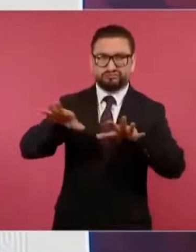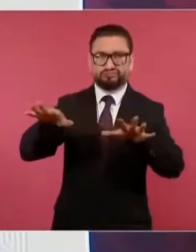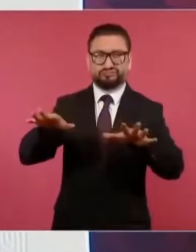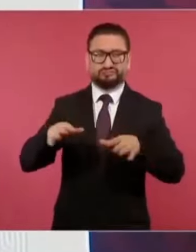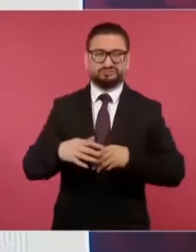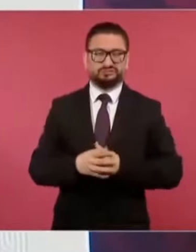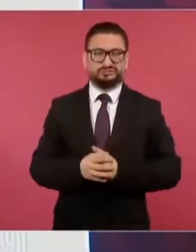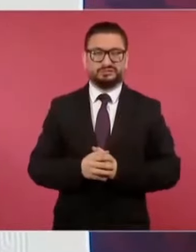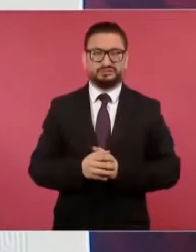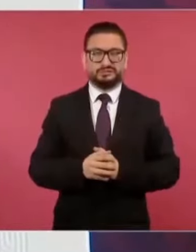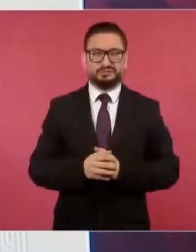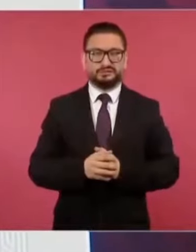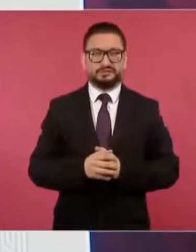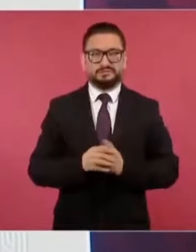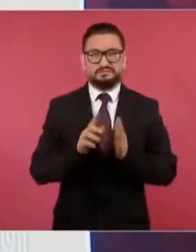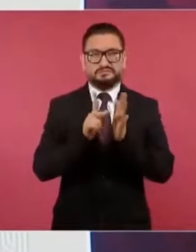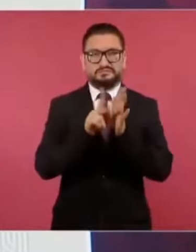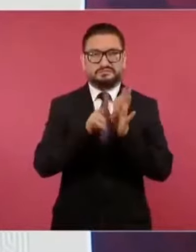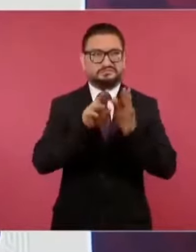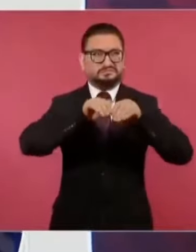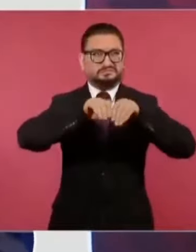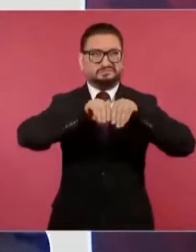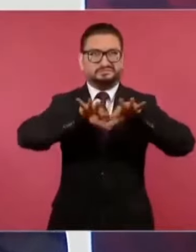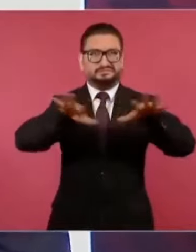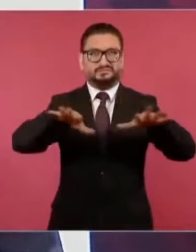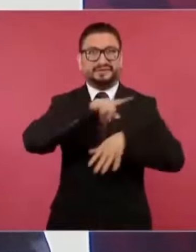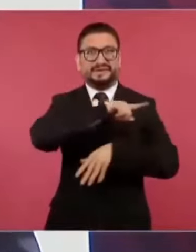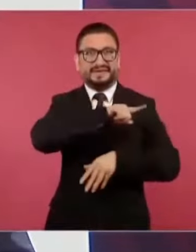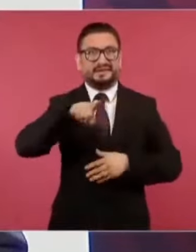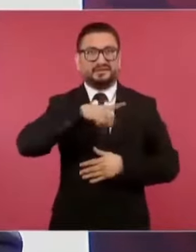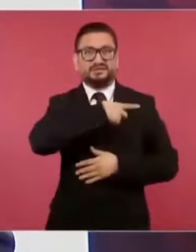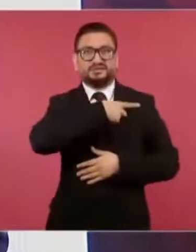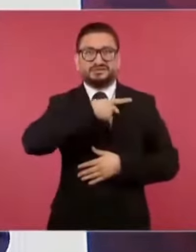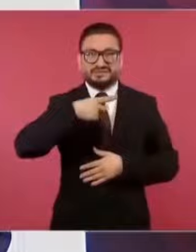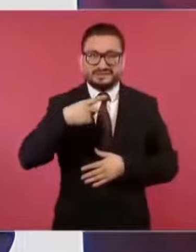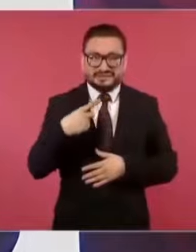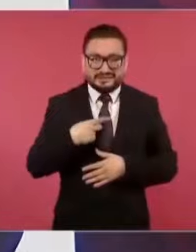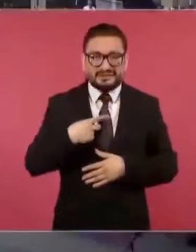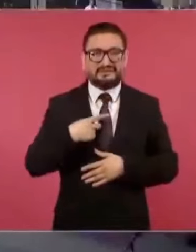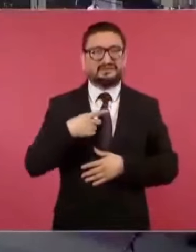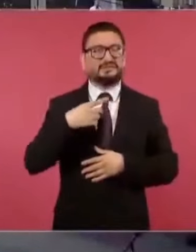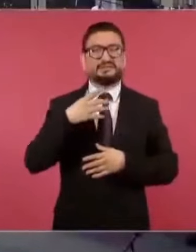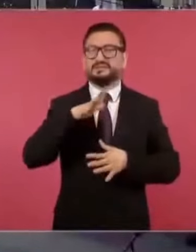O sea, porque los medios de comunicación tienen que tener una dimensión social.